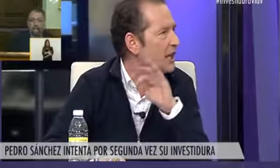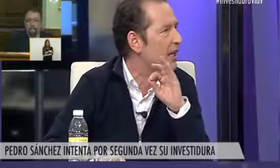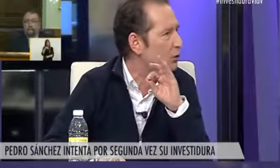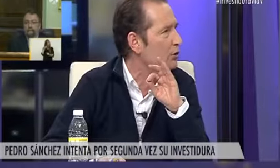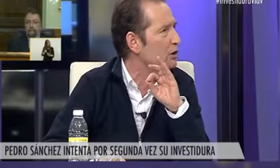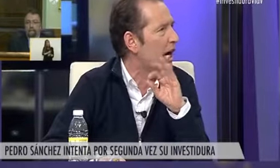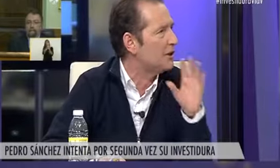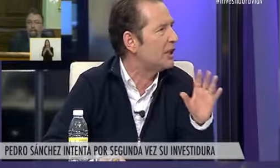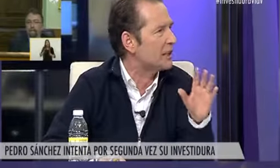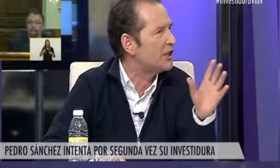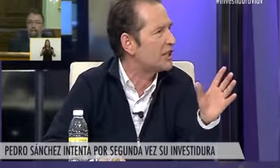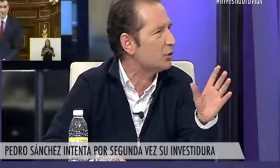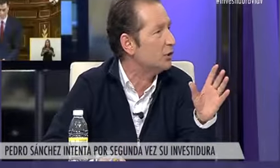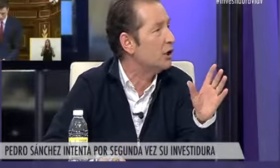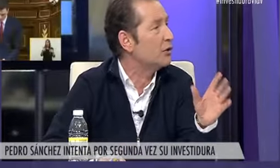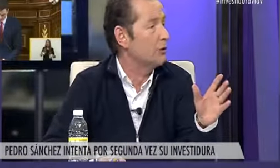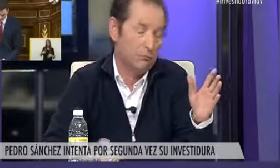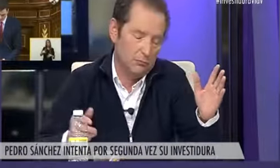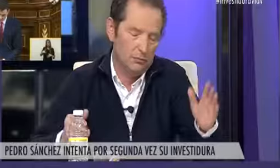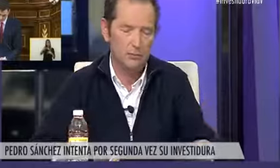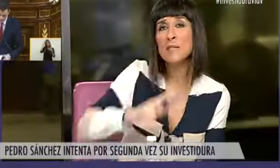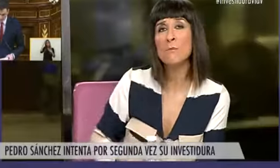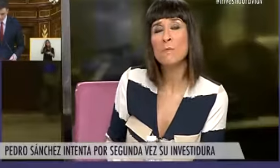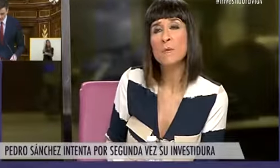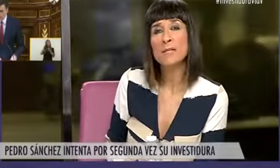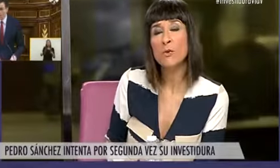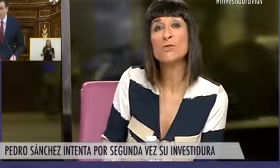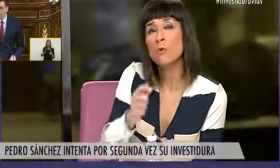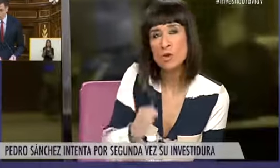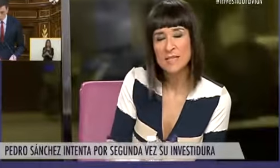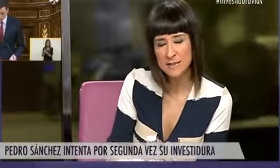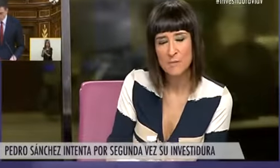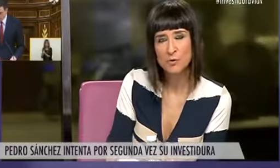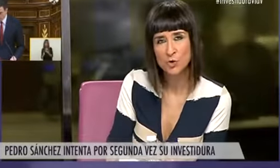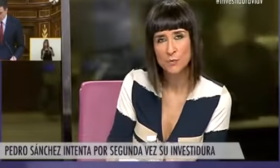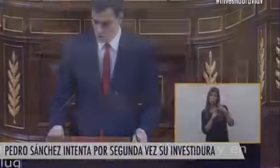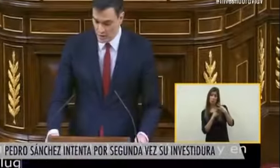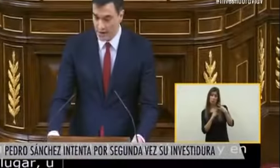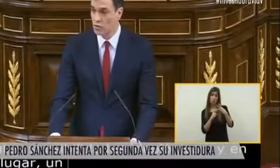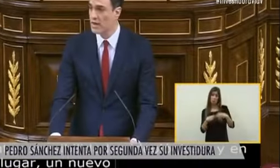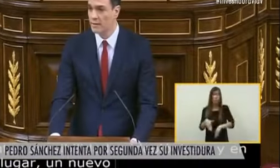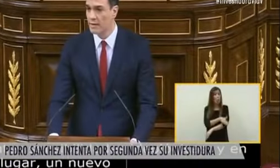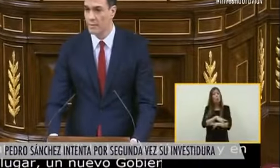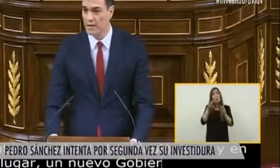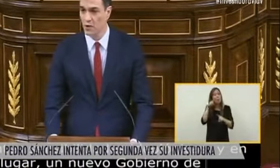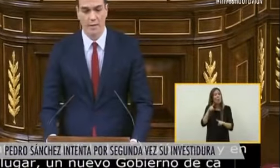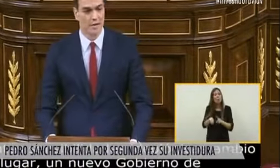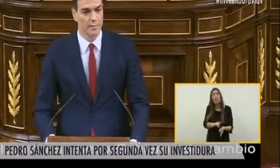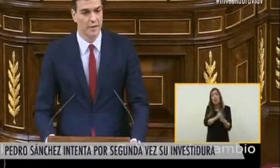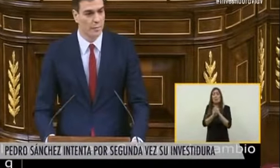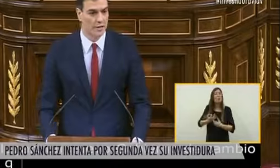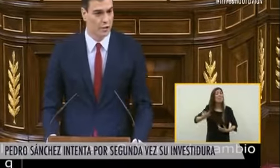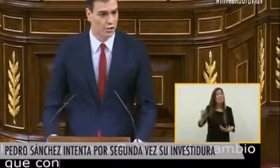al 26 de junio. Al 23, 26 de junio. A ver, vamos a escuchar, es que me están diciendo que está con las conclusiones Sánchez. El gobierno de cambio tendrá que contar inevitablemente